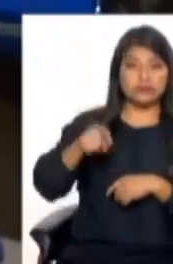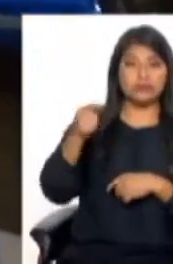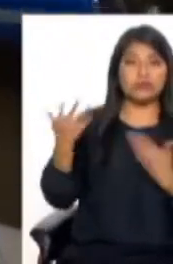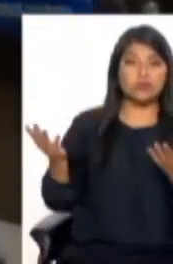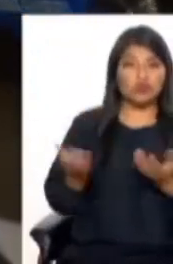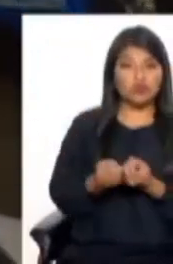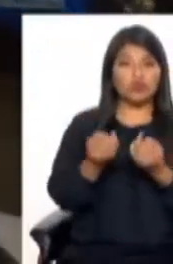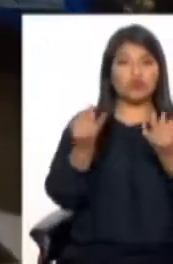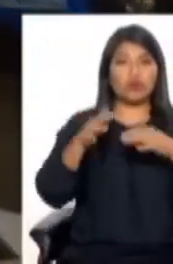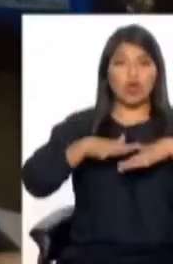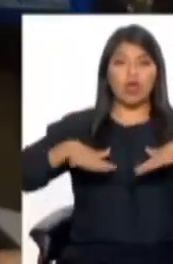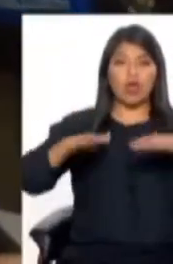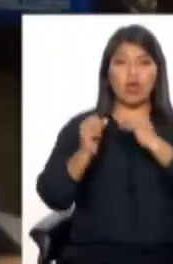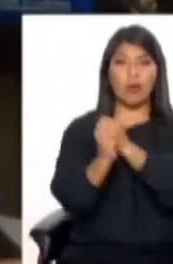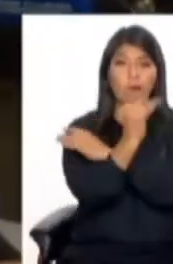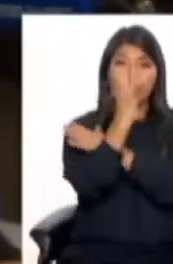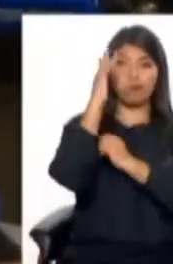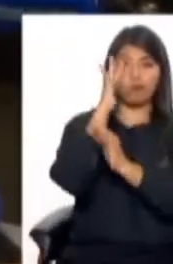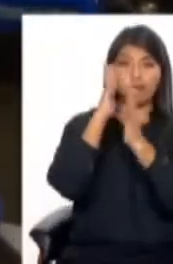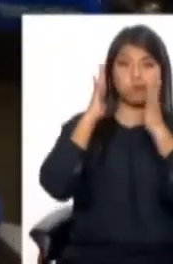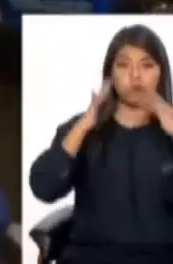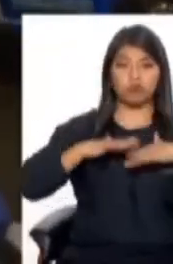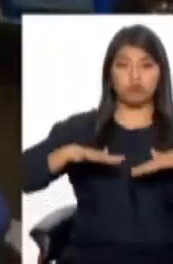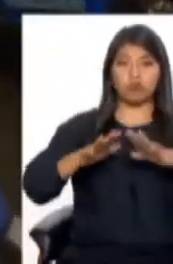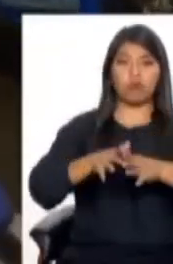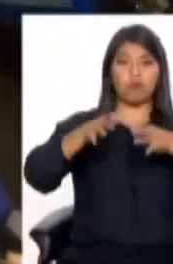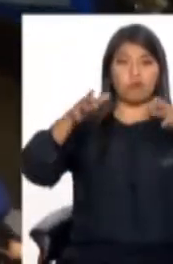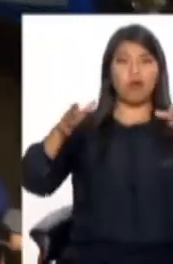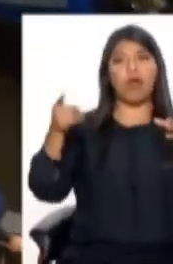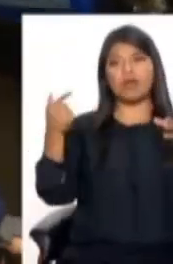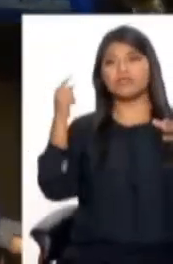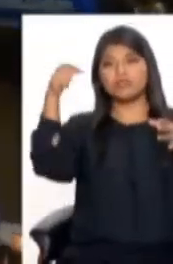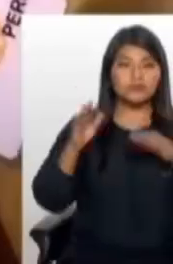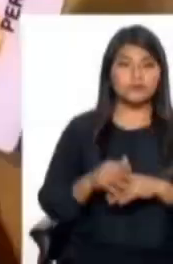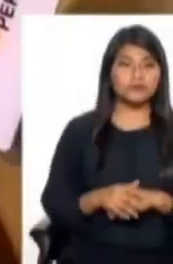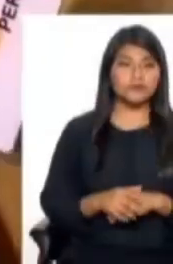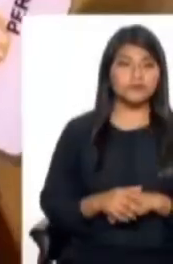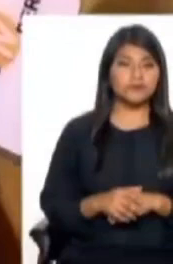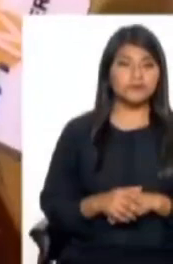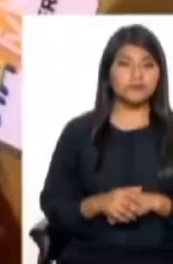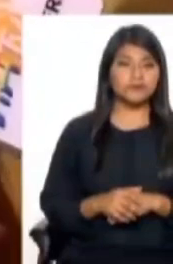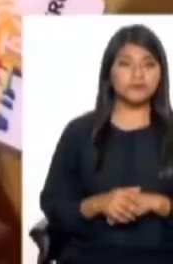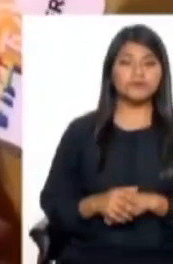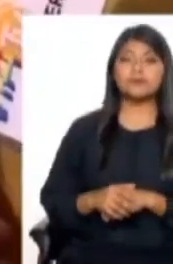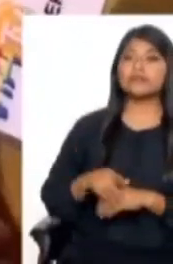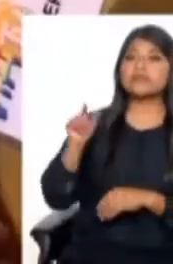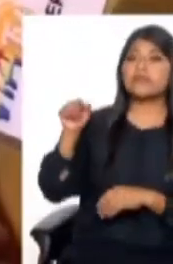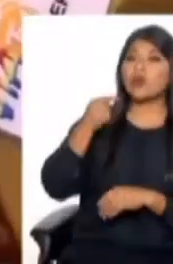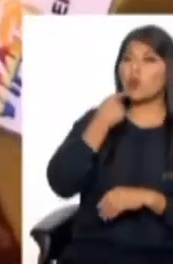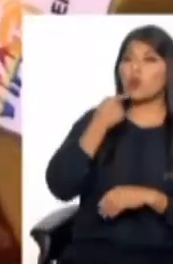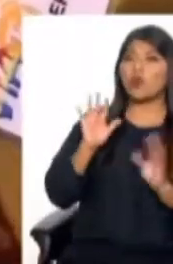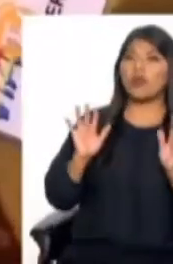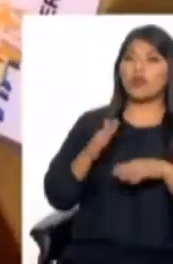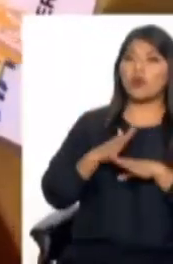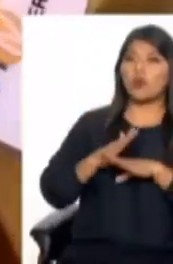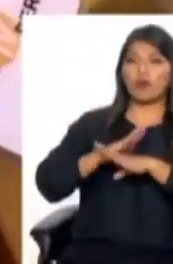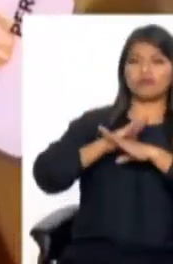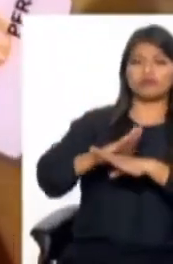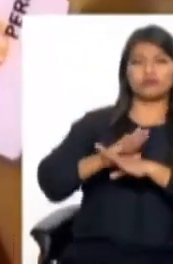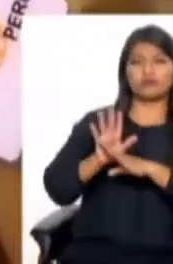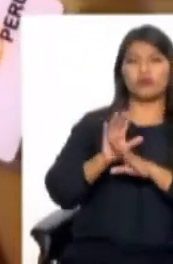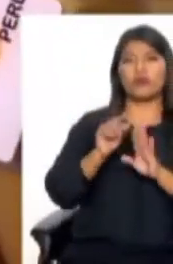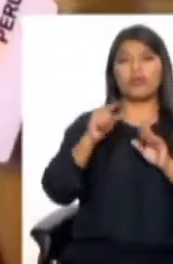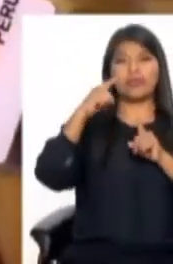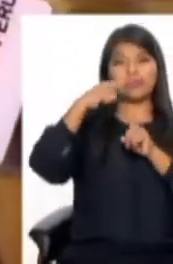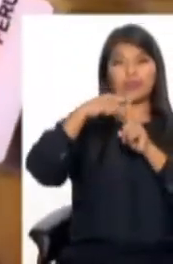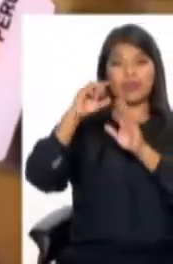amazónica como la que tenemos, necesita participar activamente de esos encuentros internacionales. Bueno, amigos, ¿tú qué opinas? ¿Está bien esta aprobación de